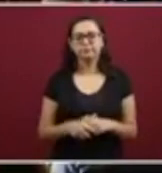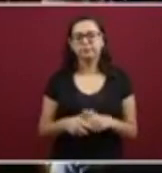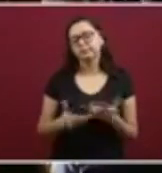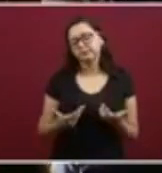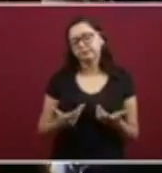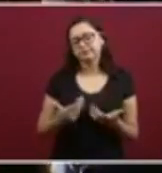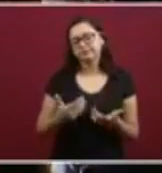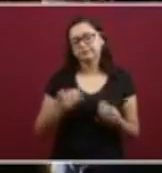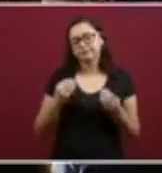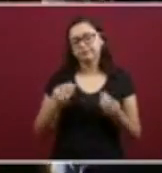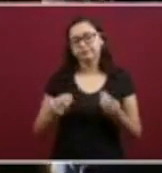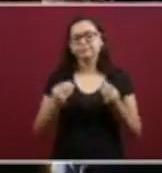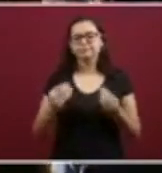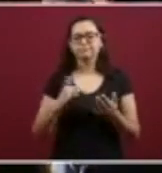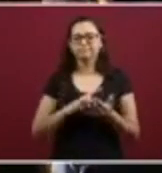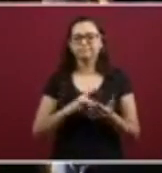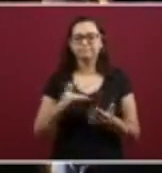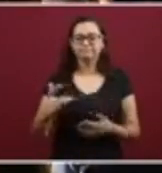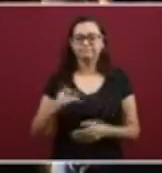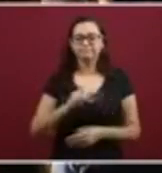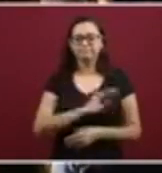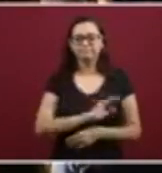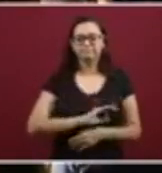gracias y felicidades.